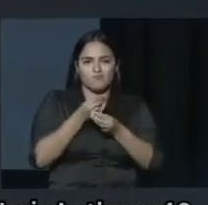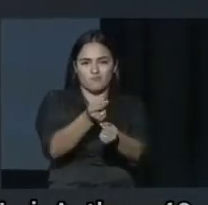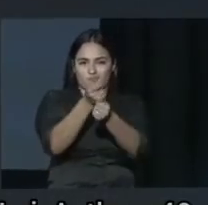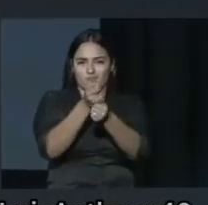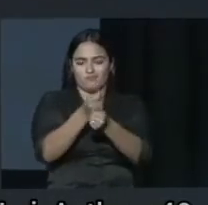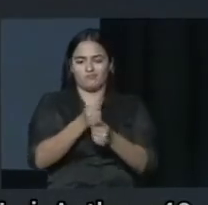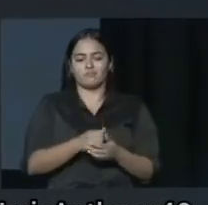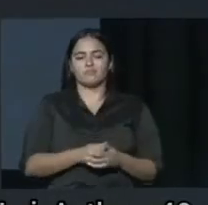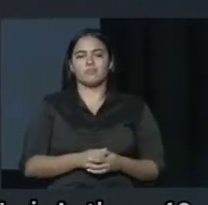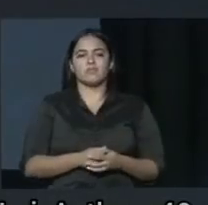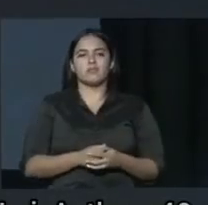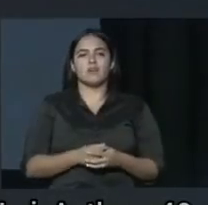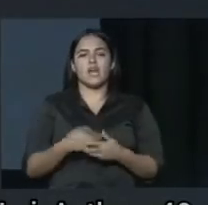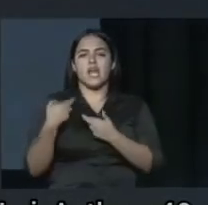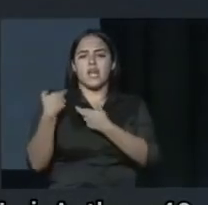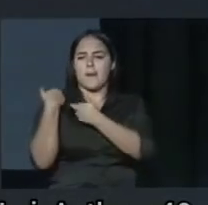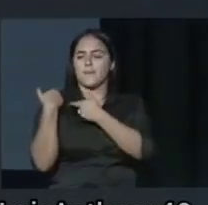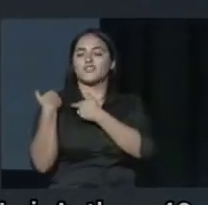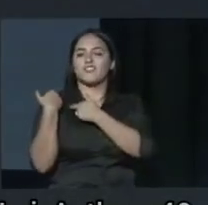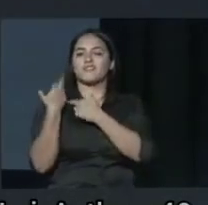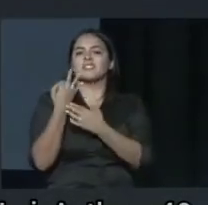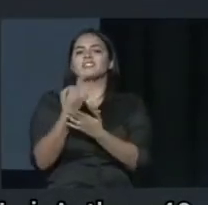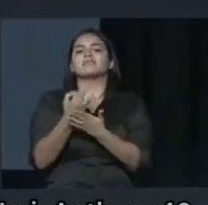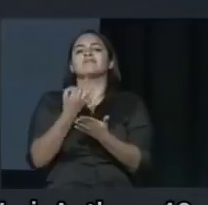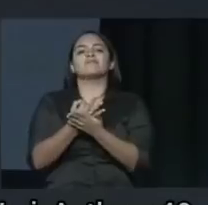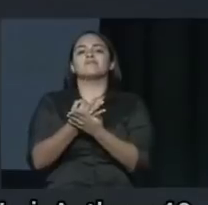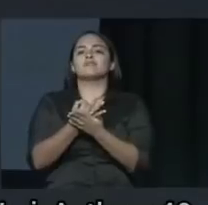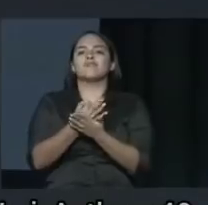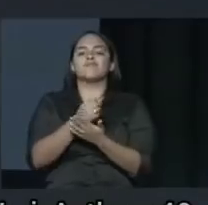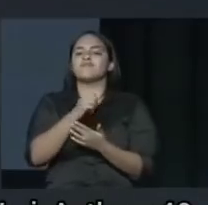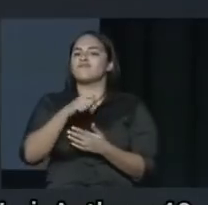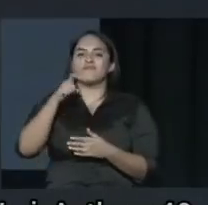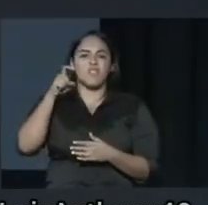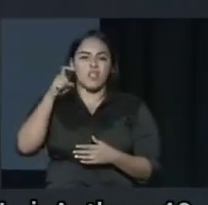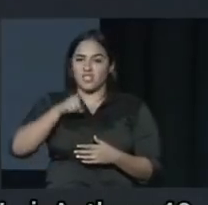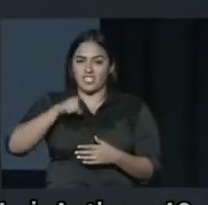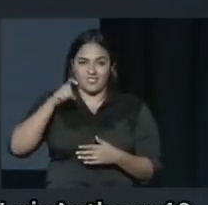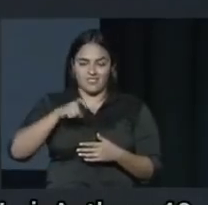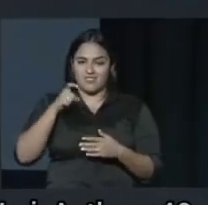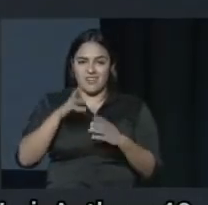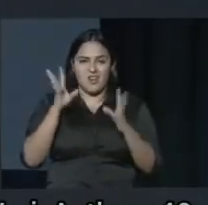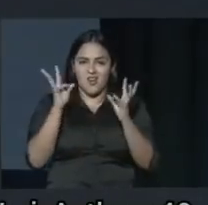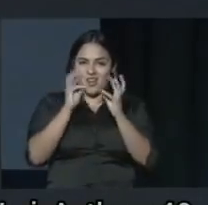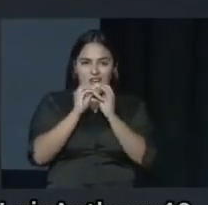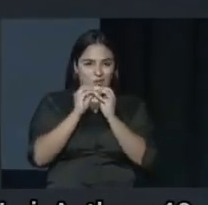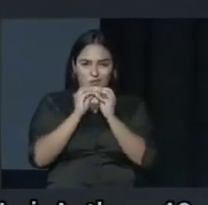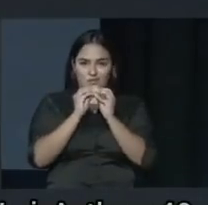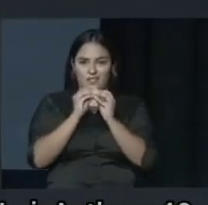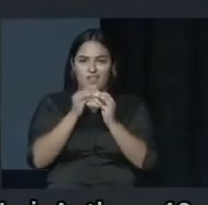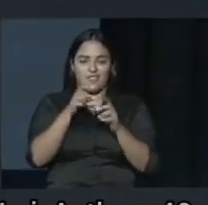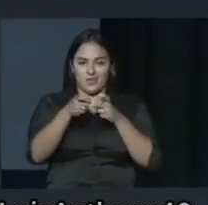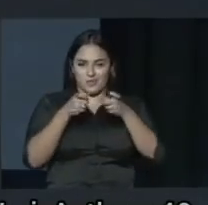haya responsabilidad fiscal, pero sin necesidad de una junta, donde tengamos un gobierno